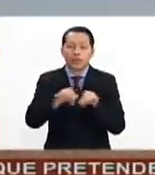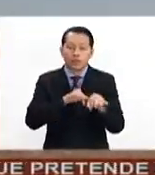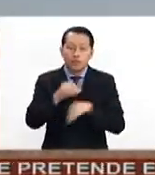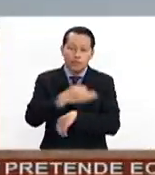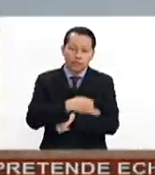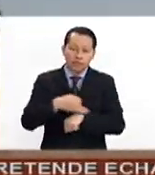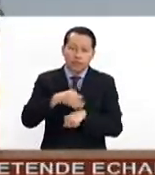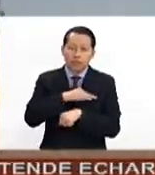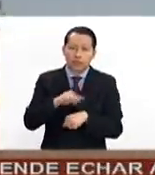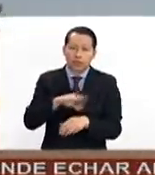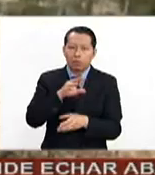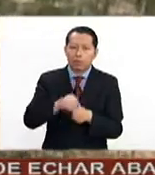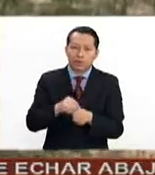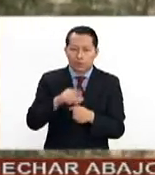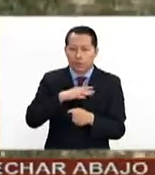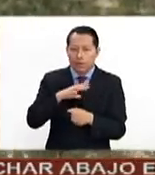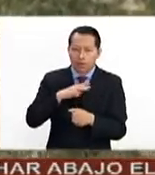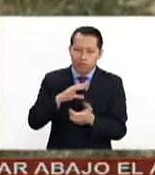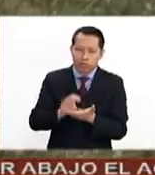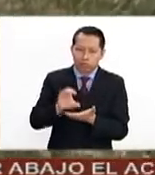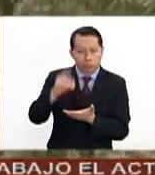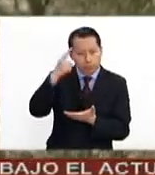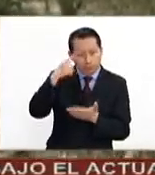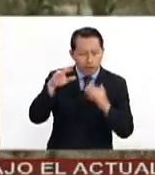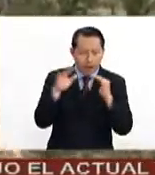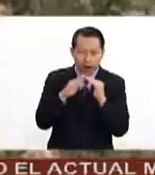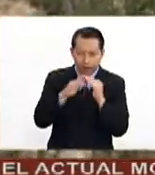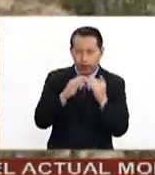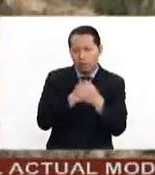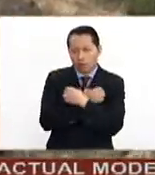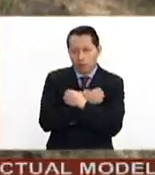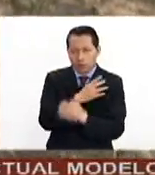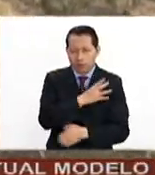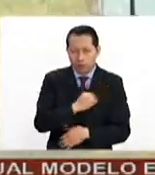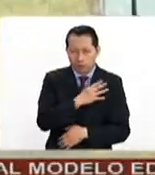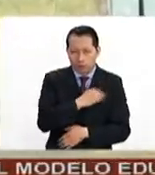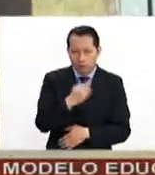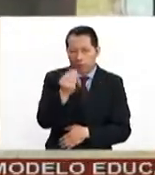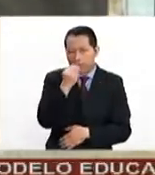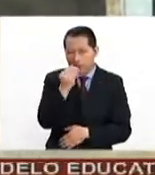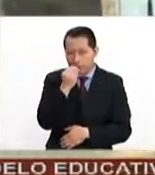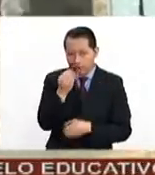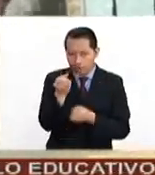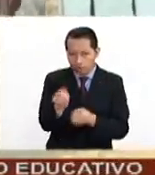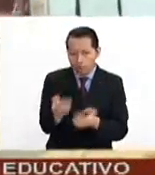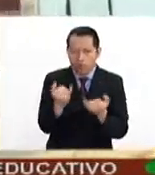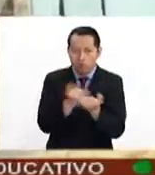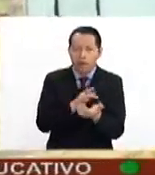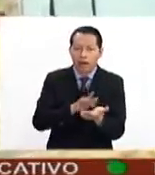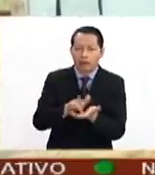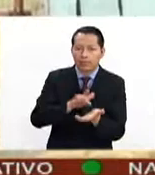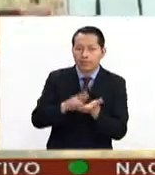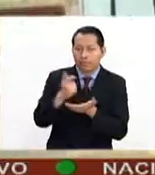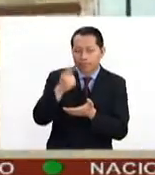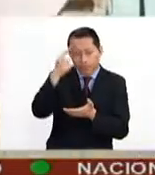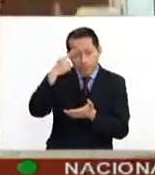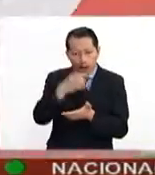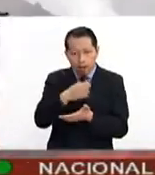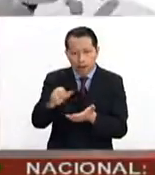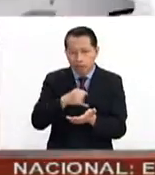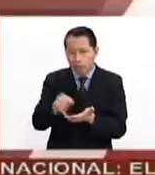sus familias puedan disponer de un techo, educación para sus hijos, alimentación y apoyo económico cuando arriben a los